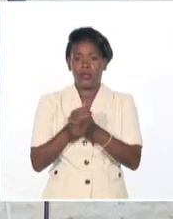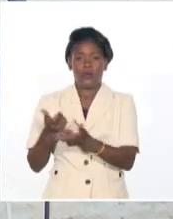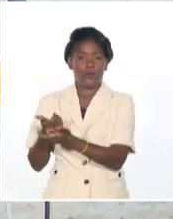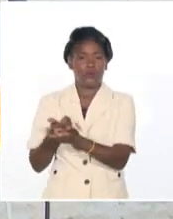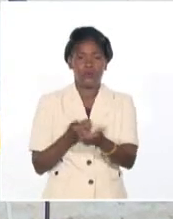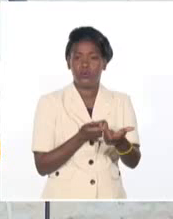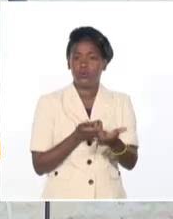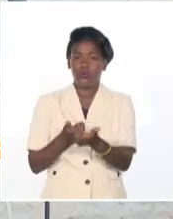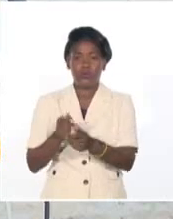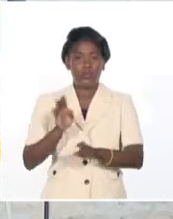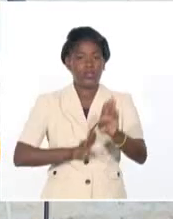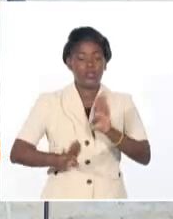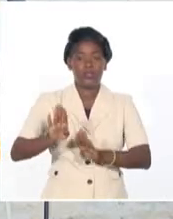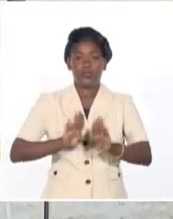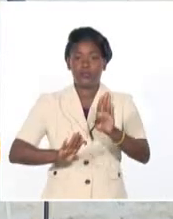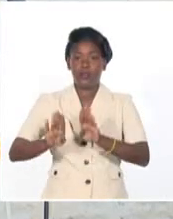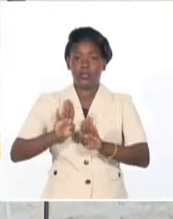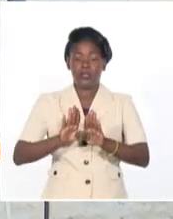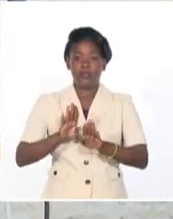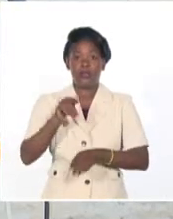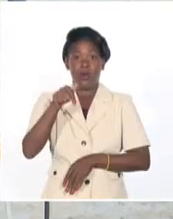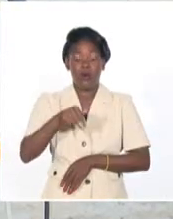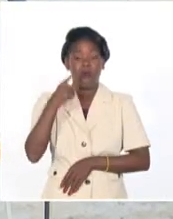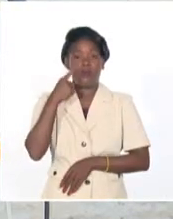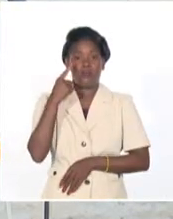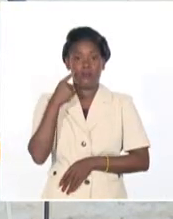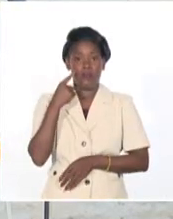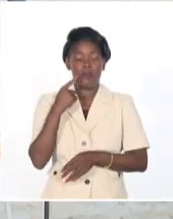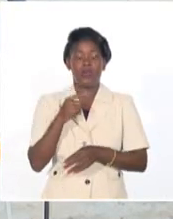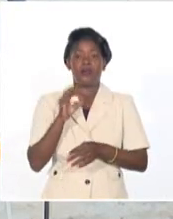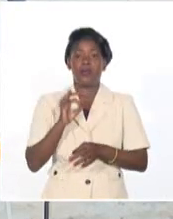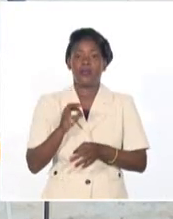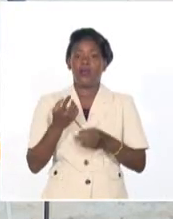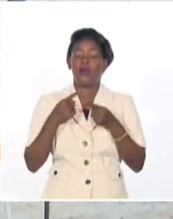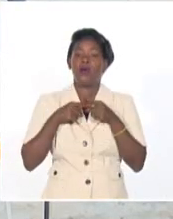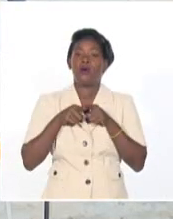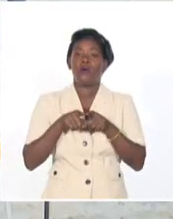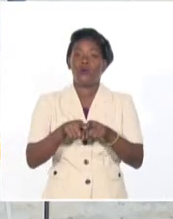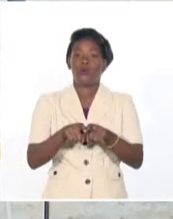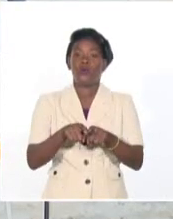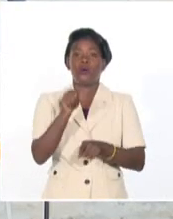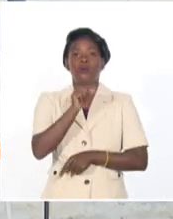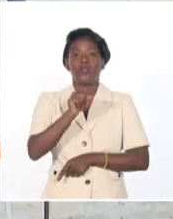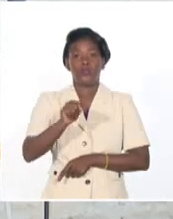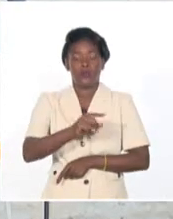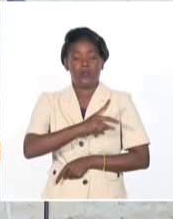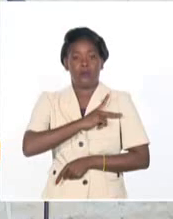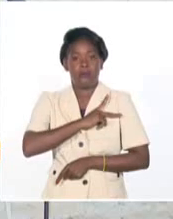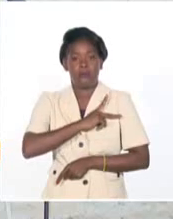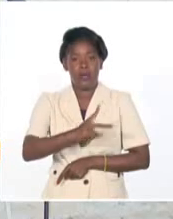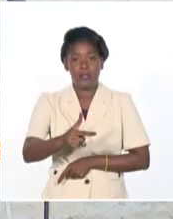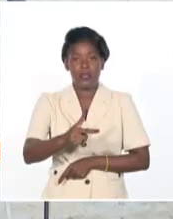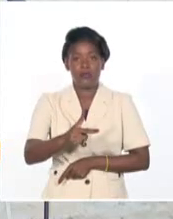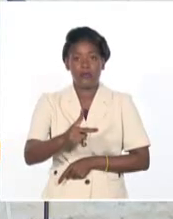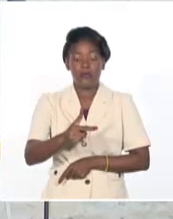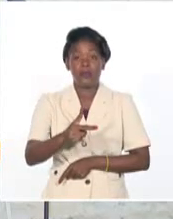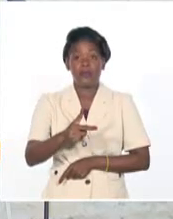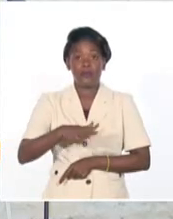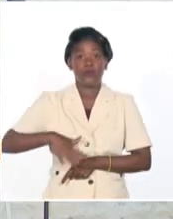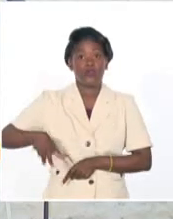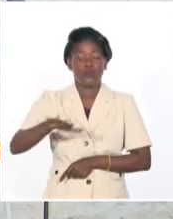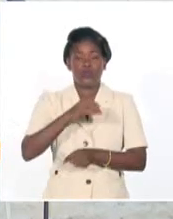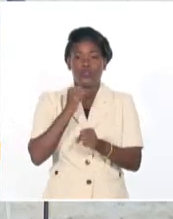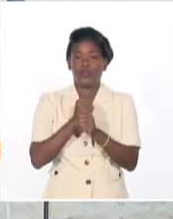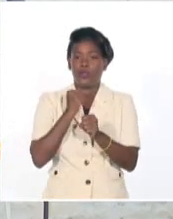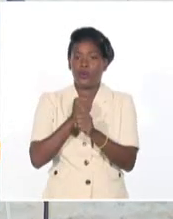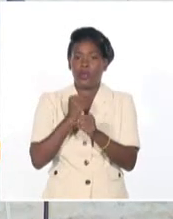bomberos, profesionales, voluntarios, a los principales dirigentes del partido y del gobierno,